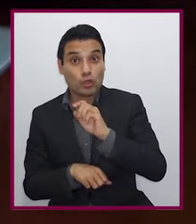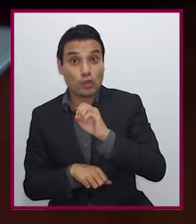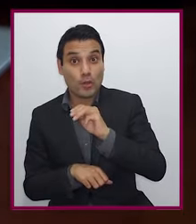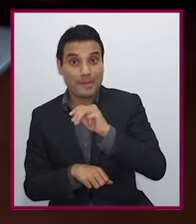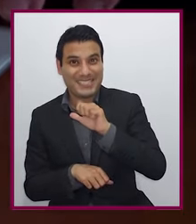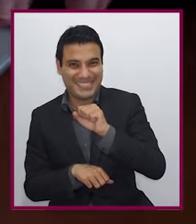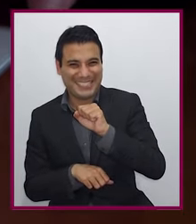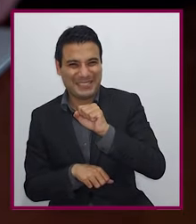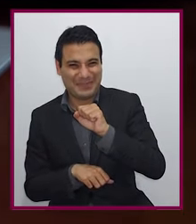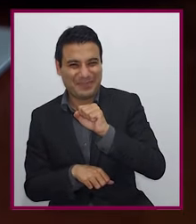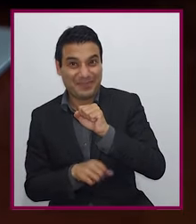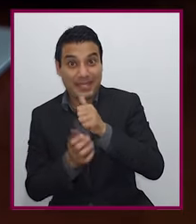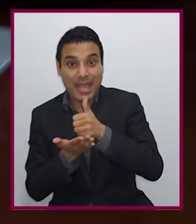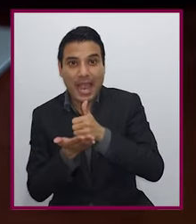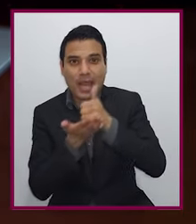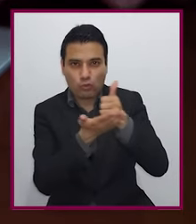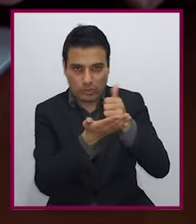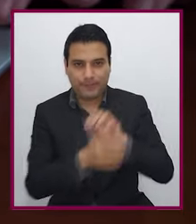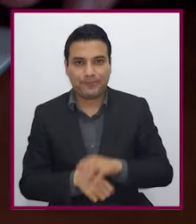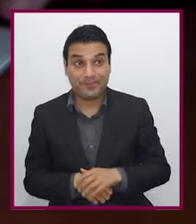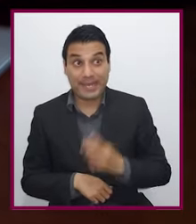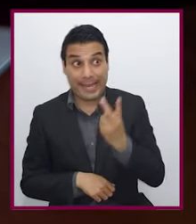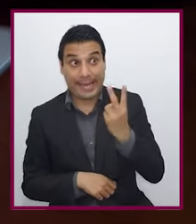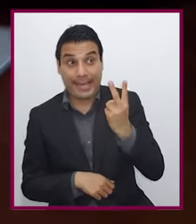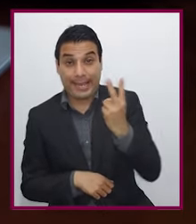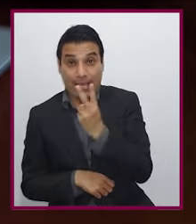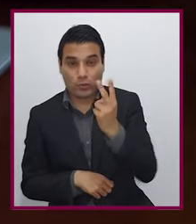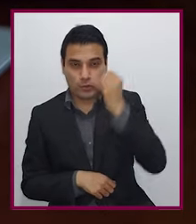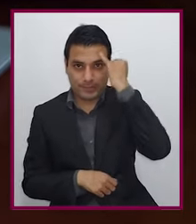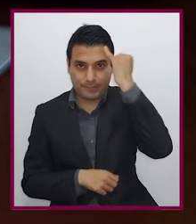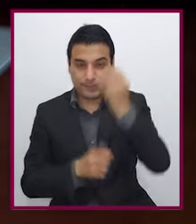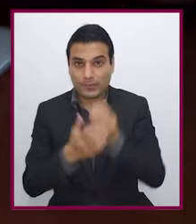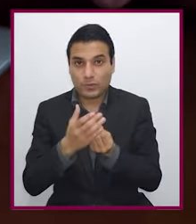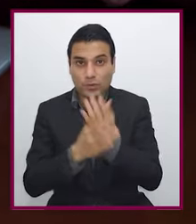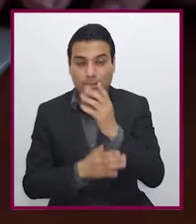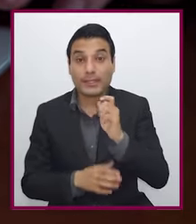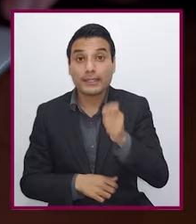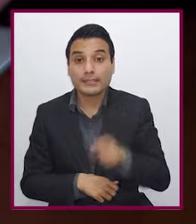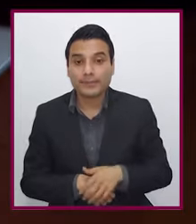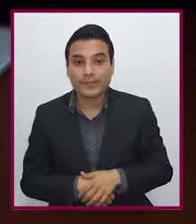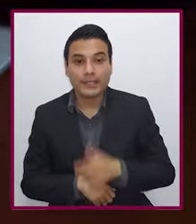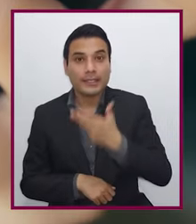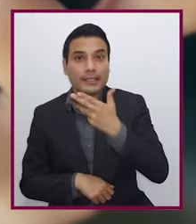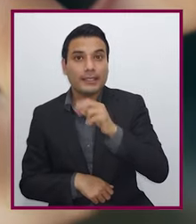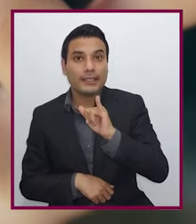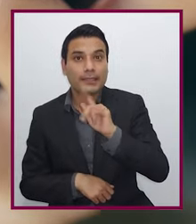colega Thomas Callister Jr., planteó el término de